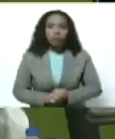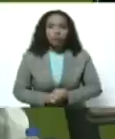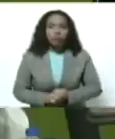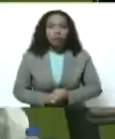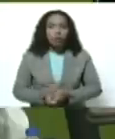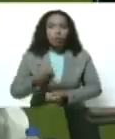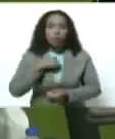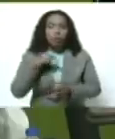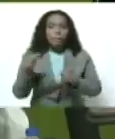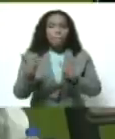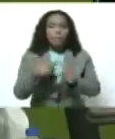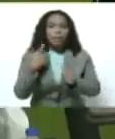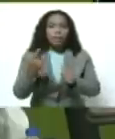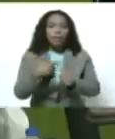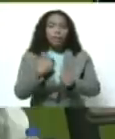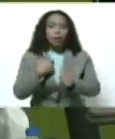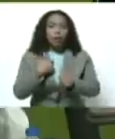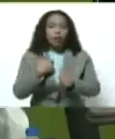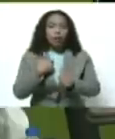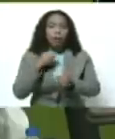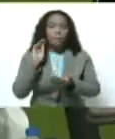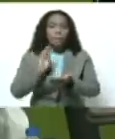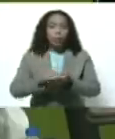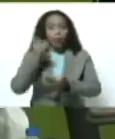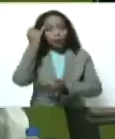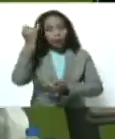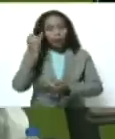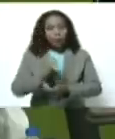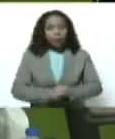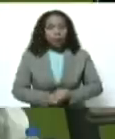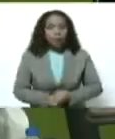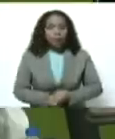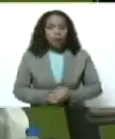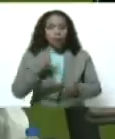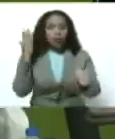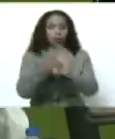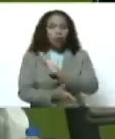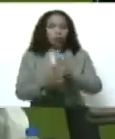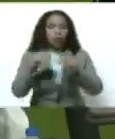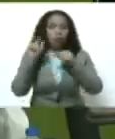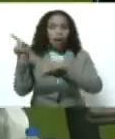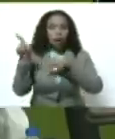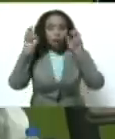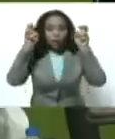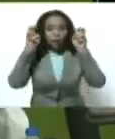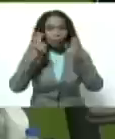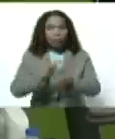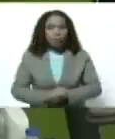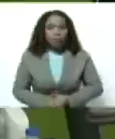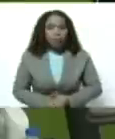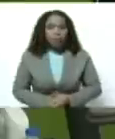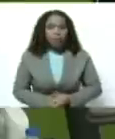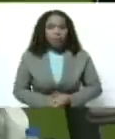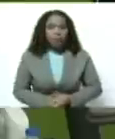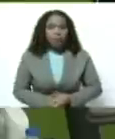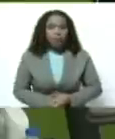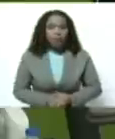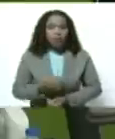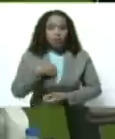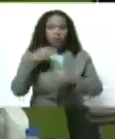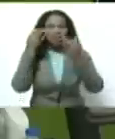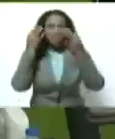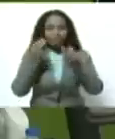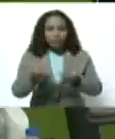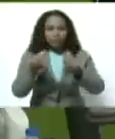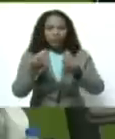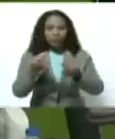nuestros principios y posiciones sobre todos estos asuntos. Y estoy seguro que